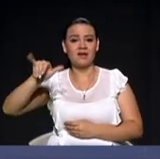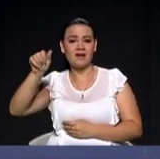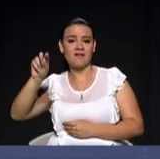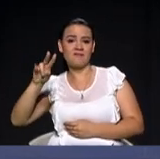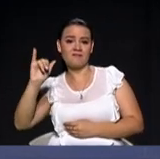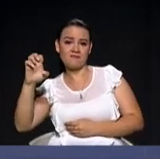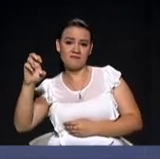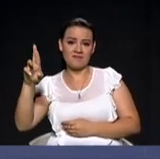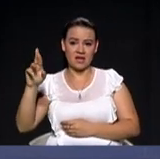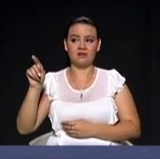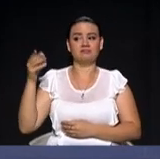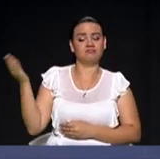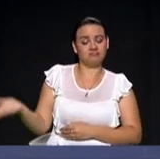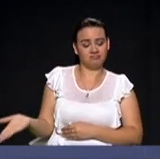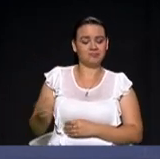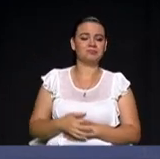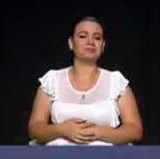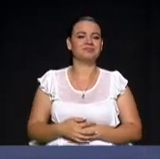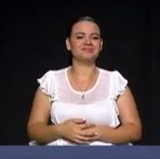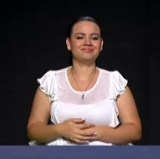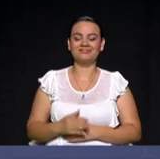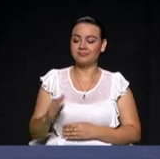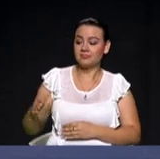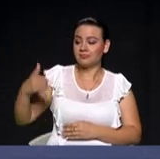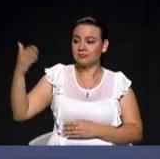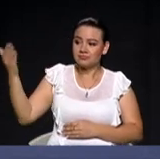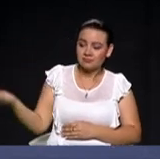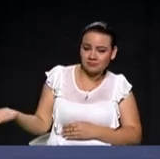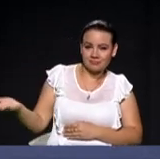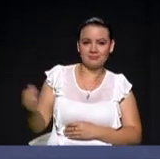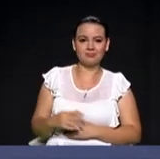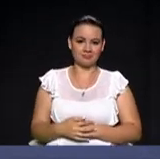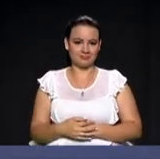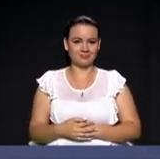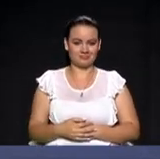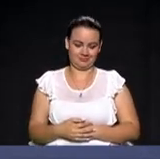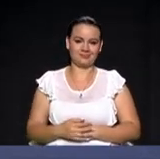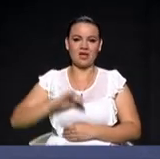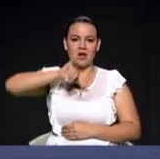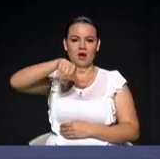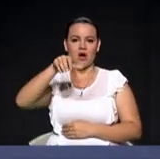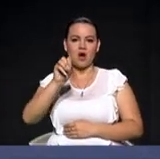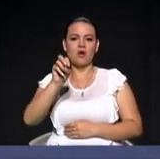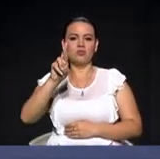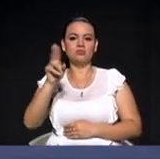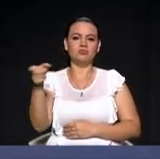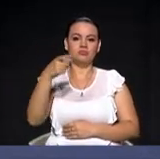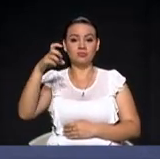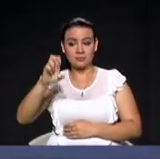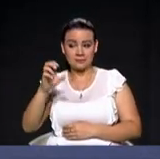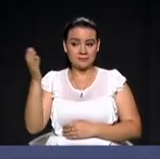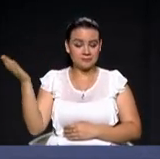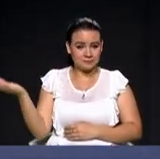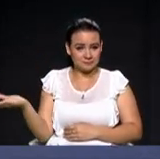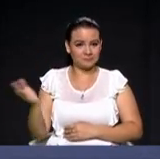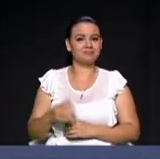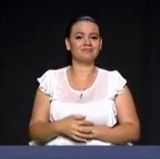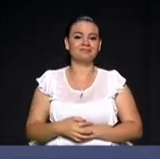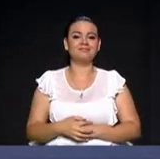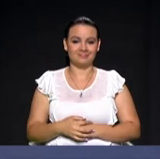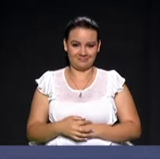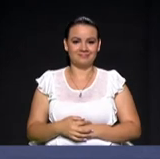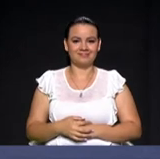alternativo le sigue en la ubicación el candidato jorge orlando gutiérrez serna él es el candidato